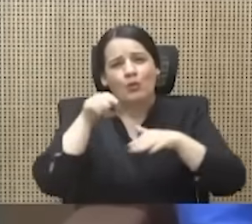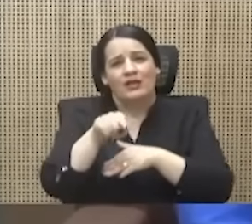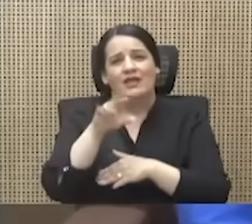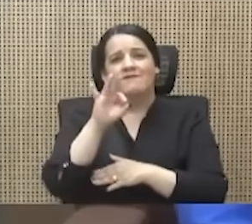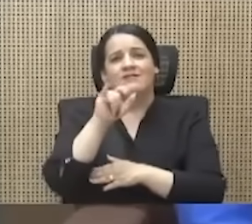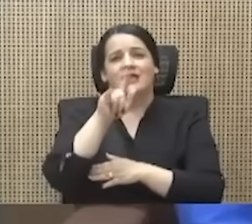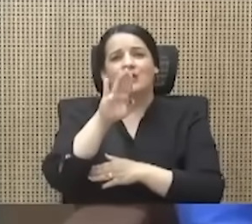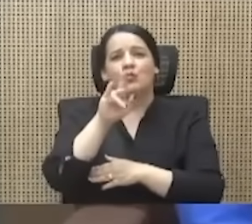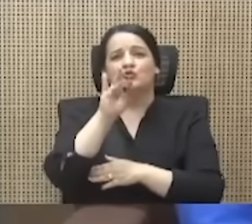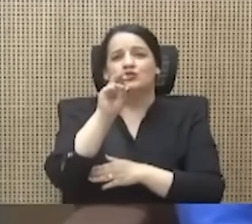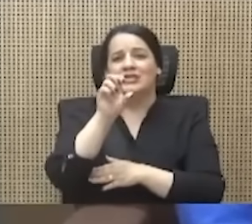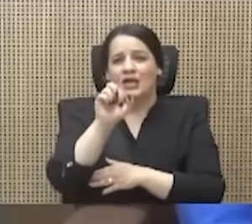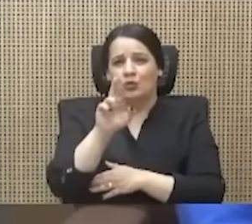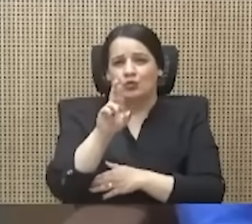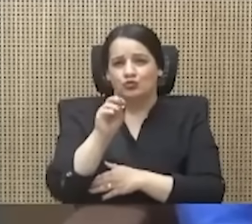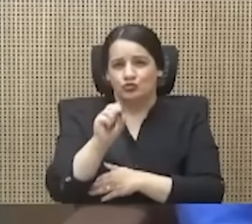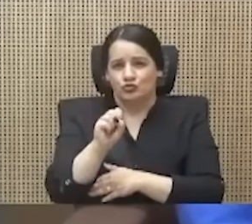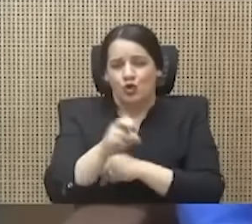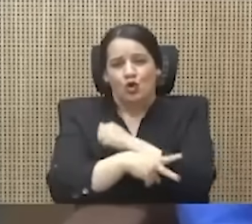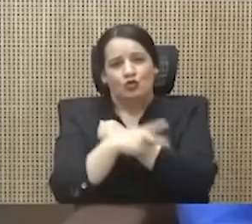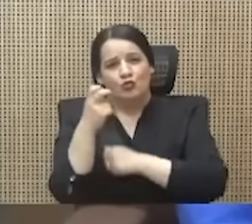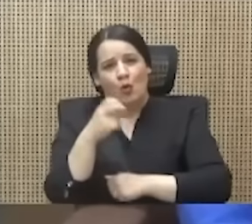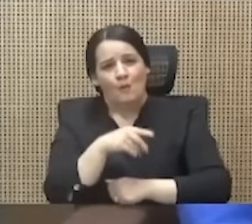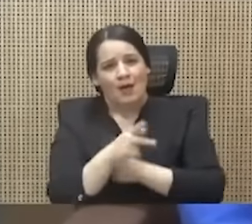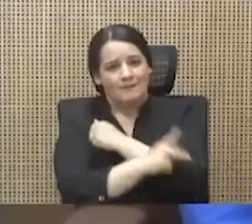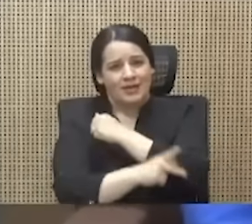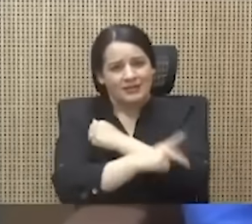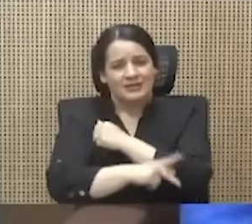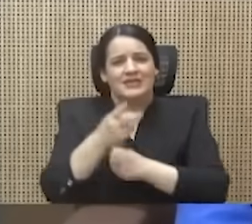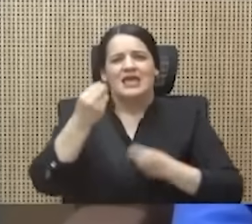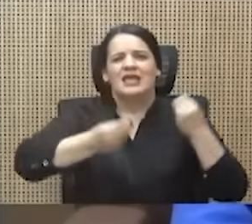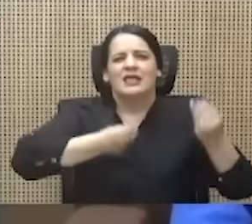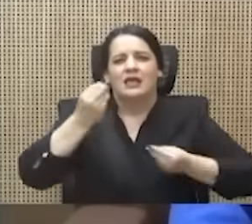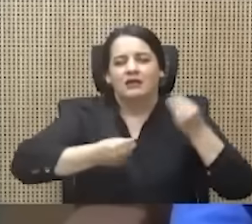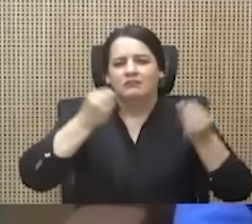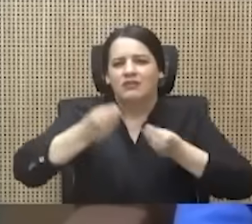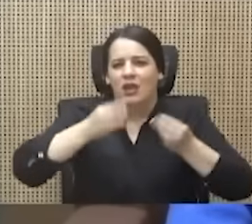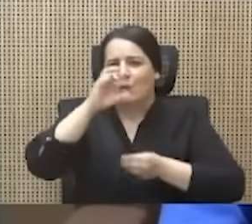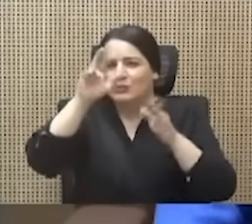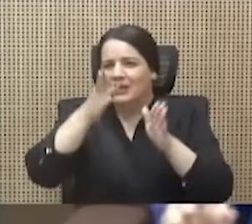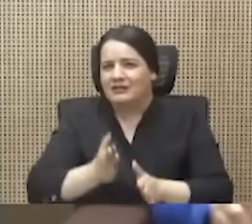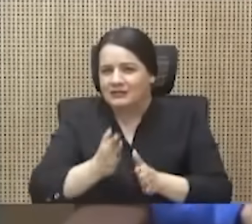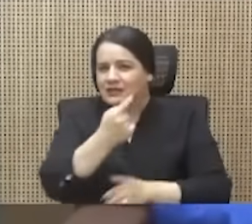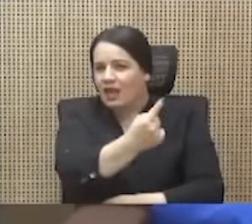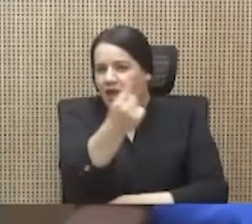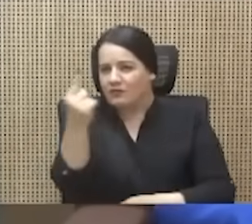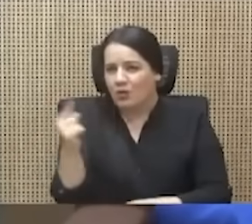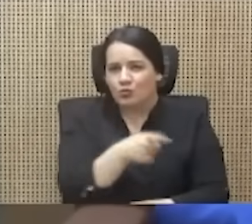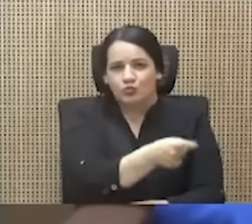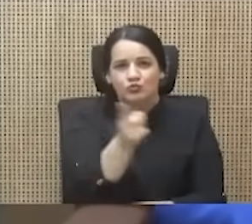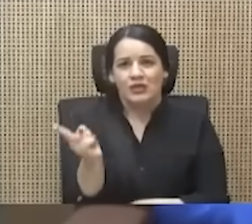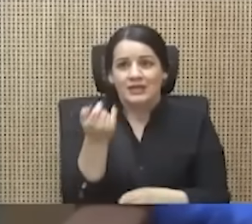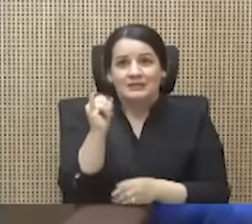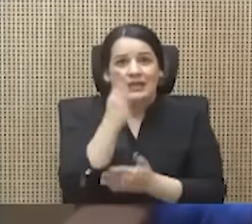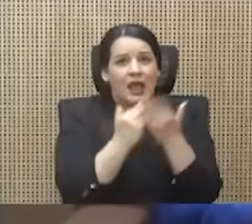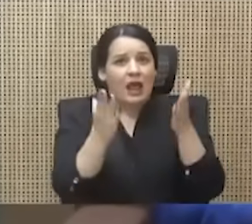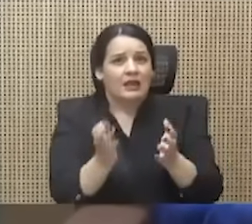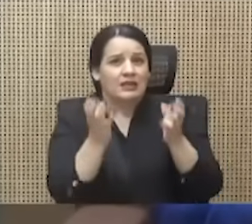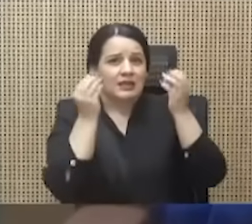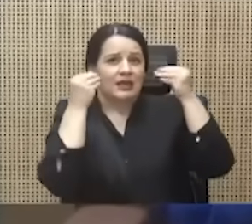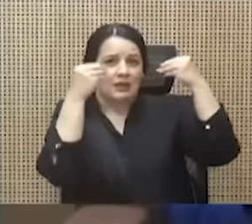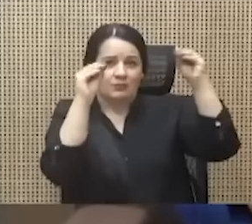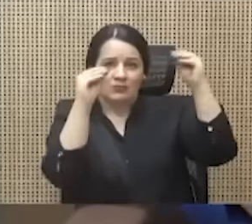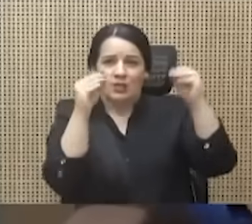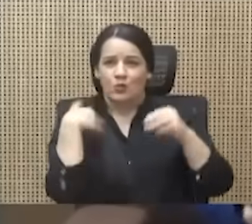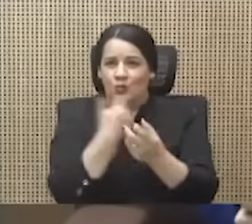costarricenses si alguien sugiriera vender nuestra democracia? ¿Cuál sería la reacción de cada uno de ustedes si alguien promueve vender